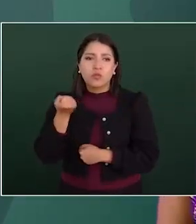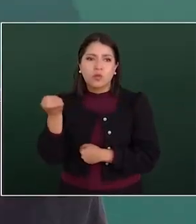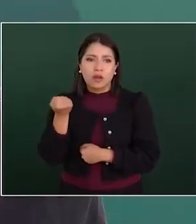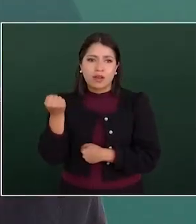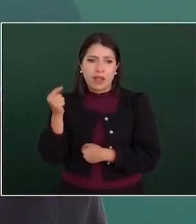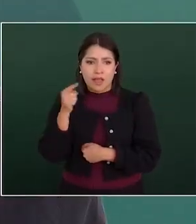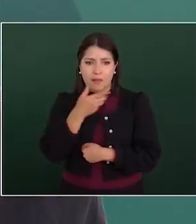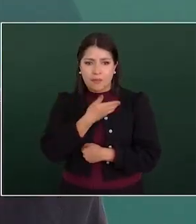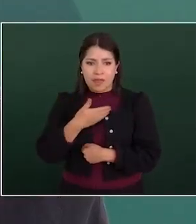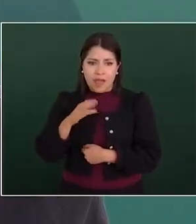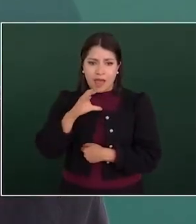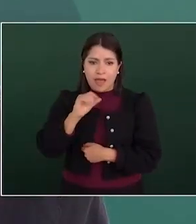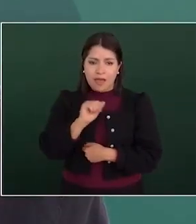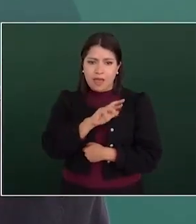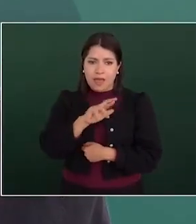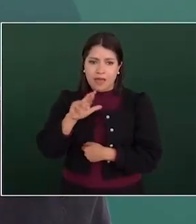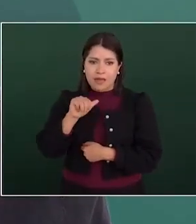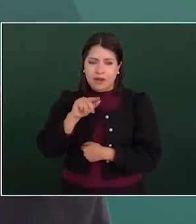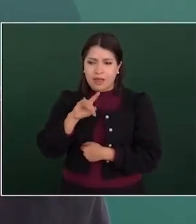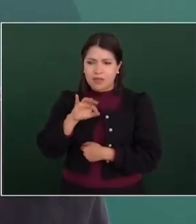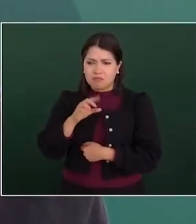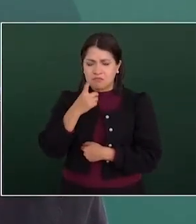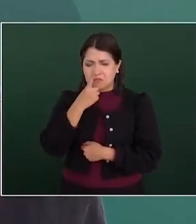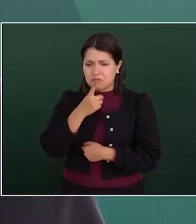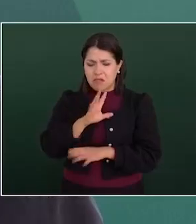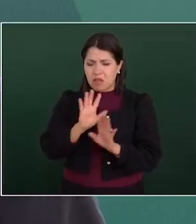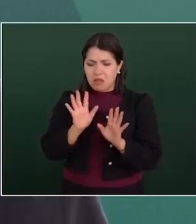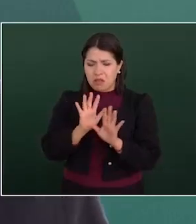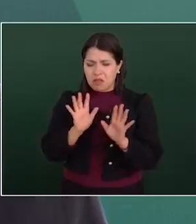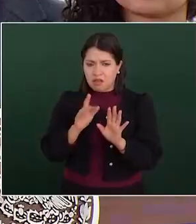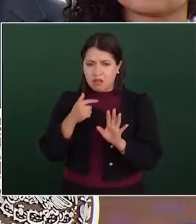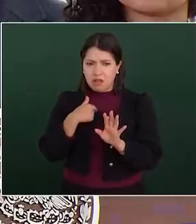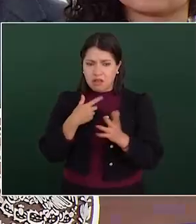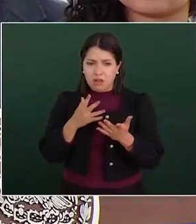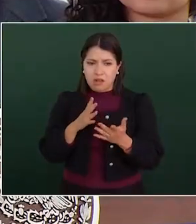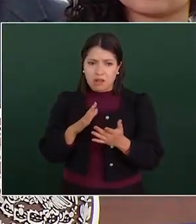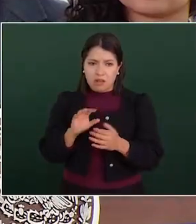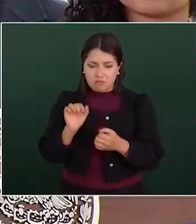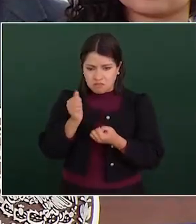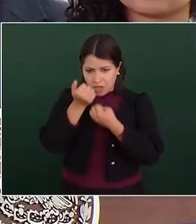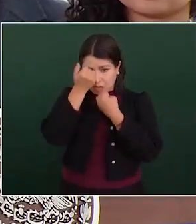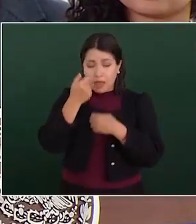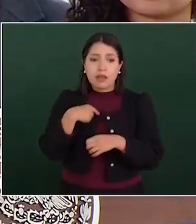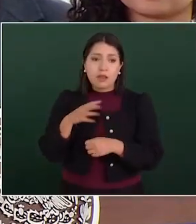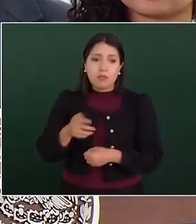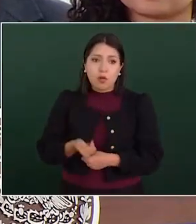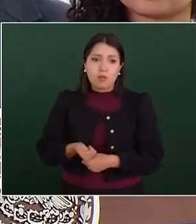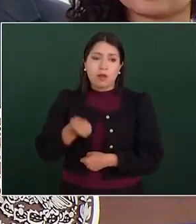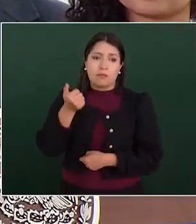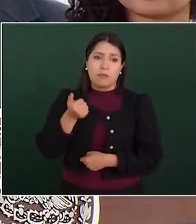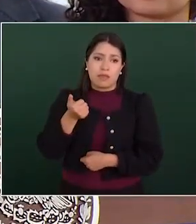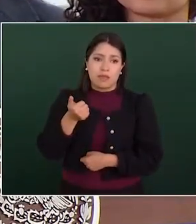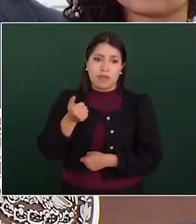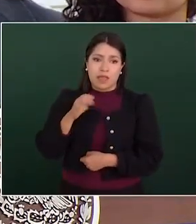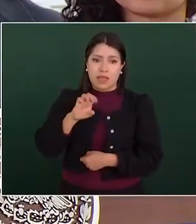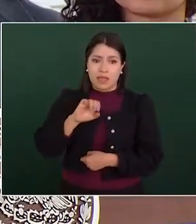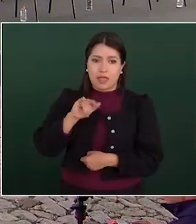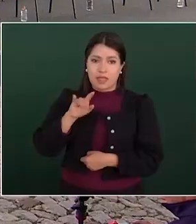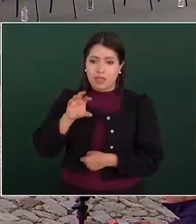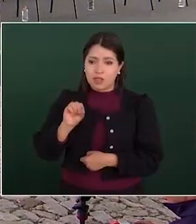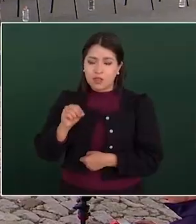Carranza dio marcha atrás y así se fundó el primer ejido de mi estado.